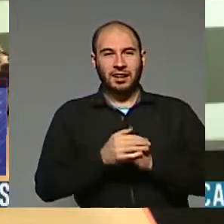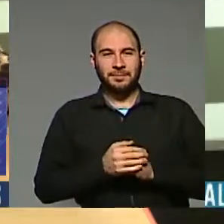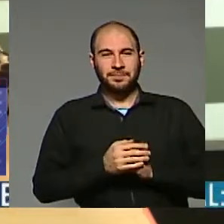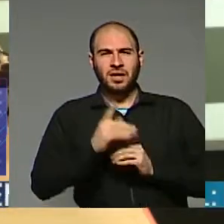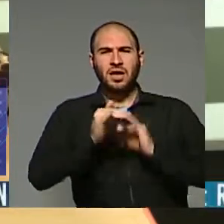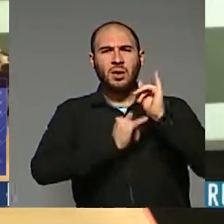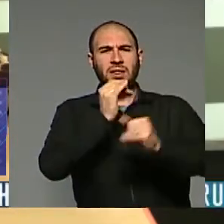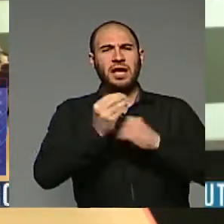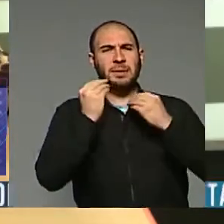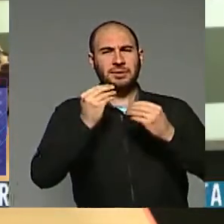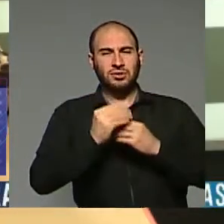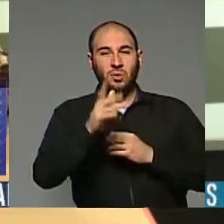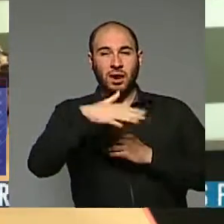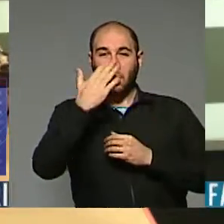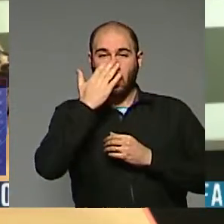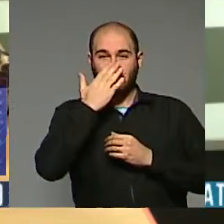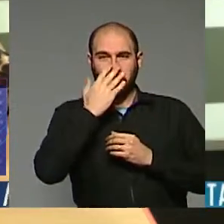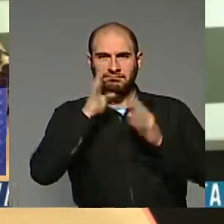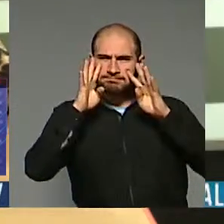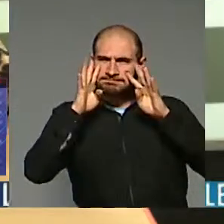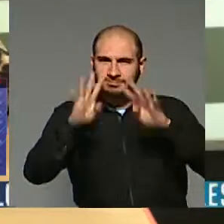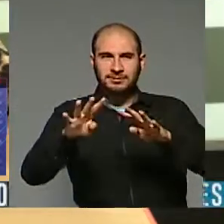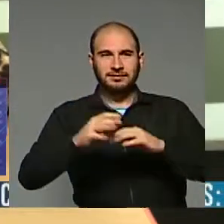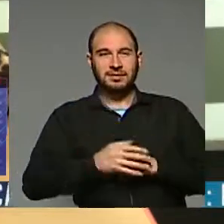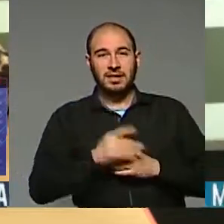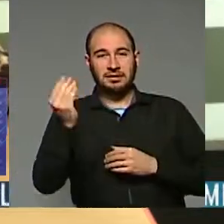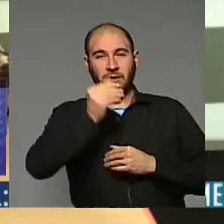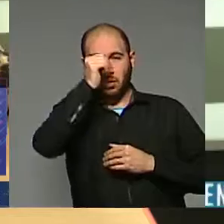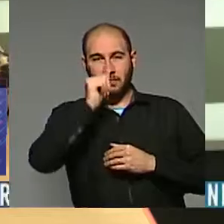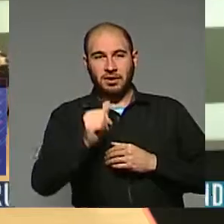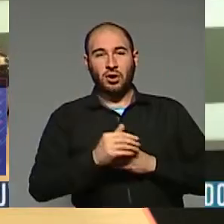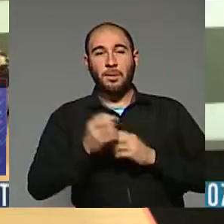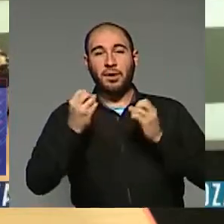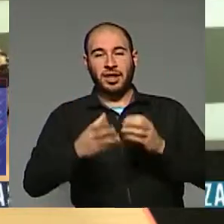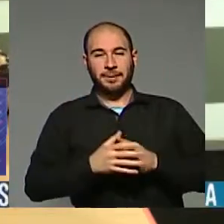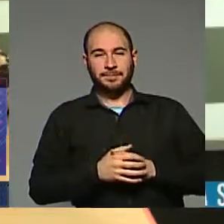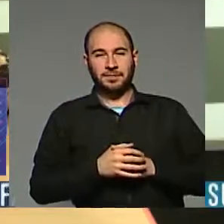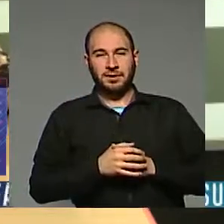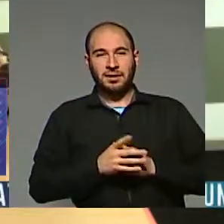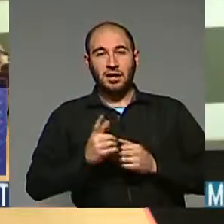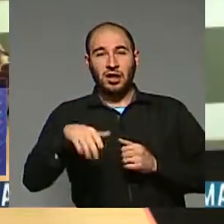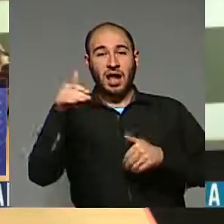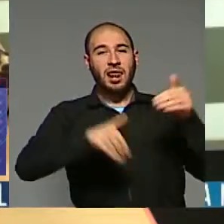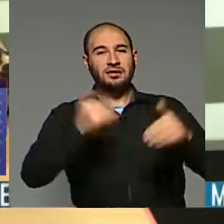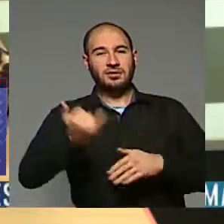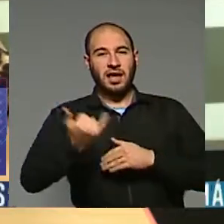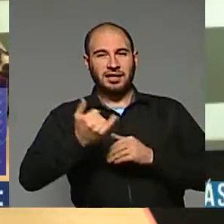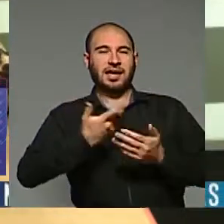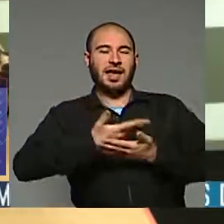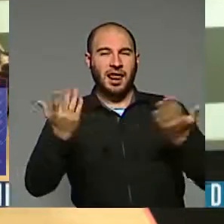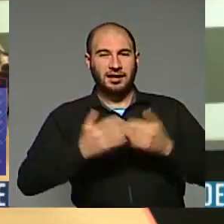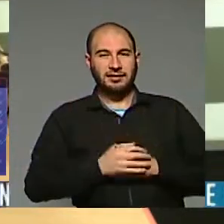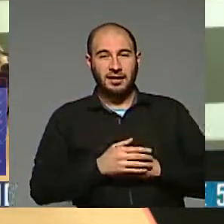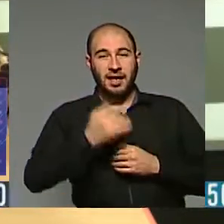Vamos a hablar de lo que pasó en Córdoba. Los ojos estaban puestos este fin de semana porque había elecciones generales